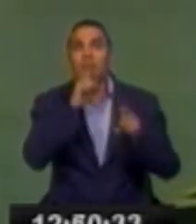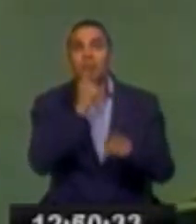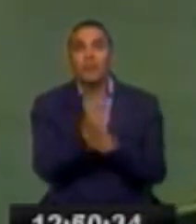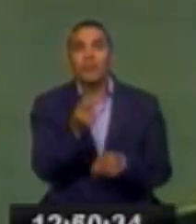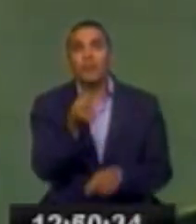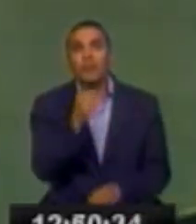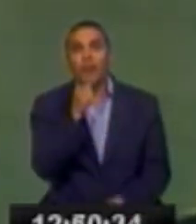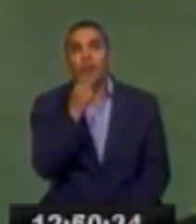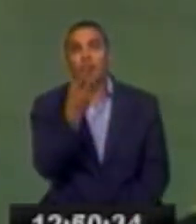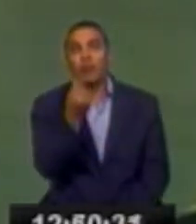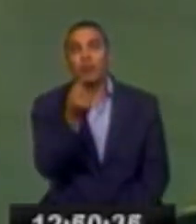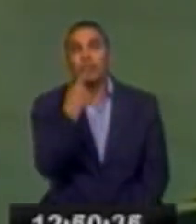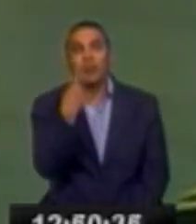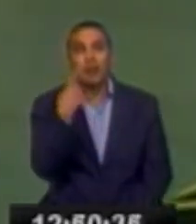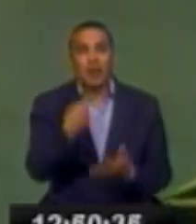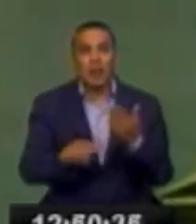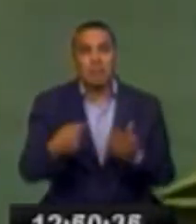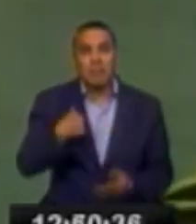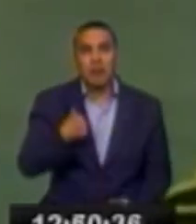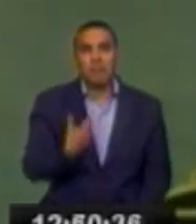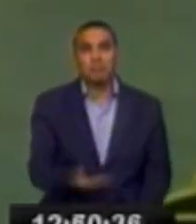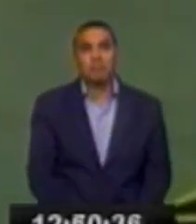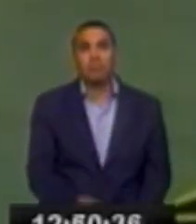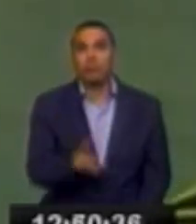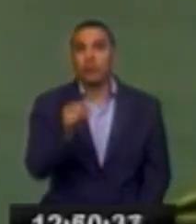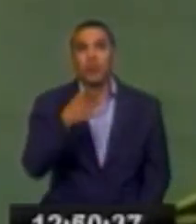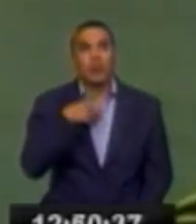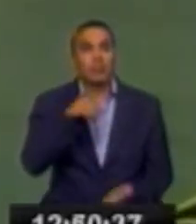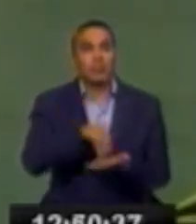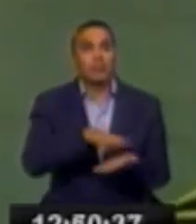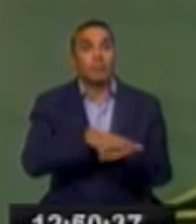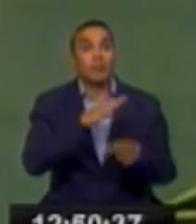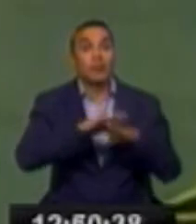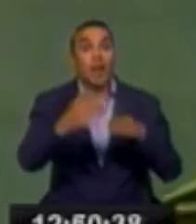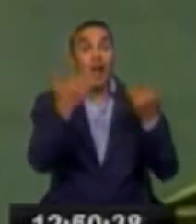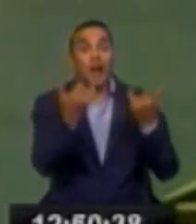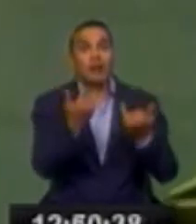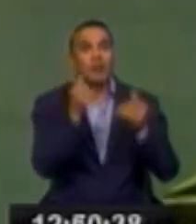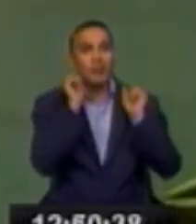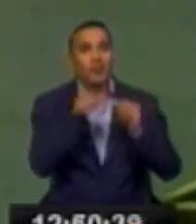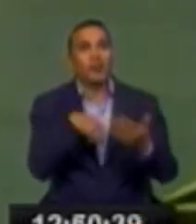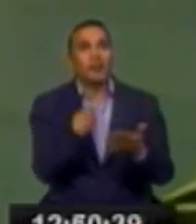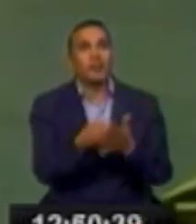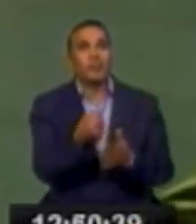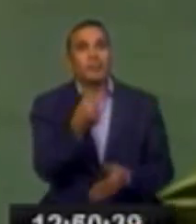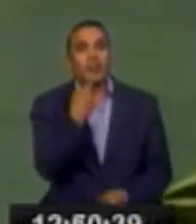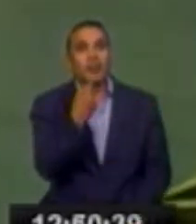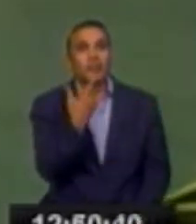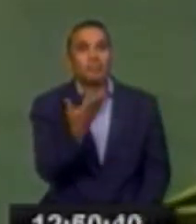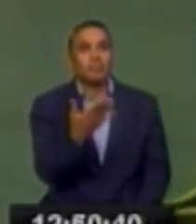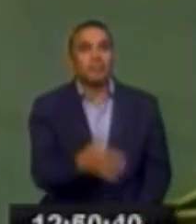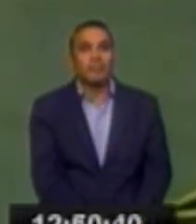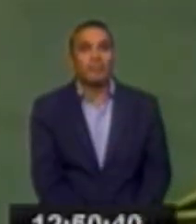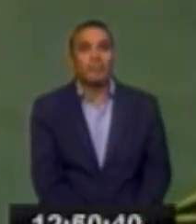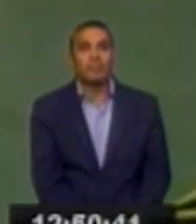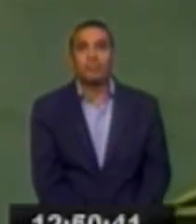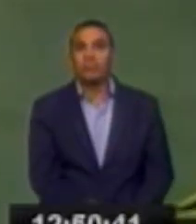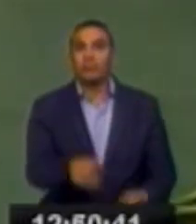mucho más medicamentos que yo, que no estaban incluidos, y sé que ahora van a adquirir esa medicación